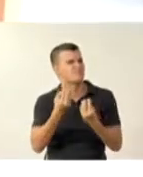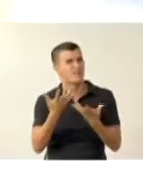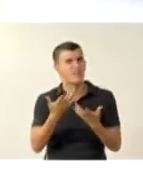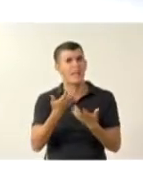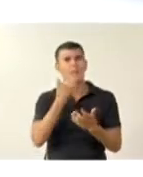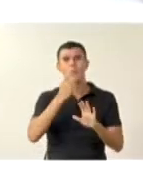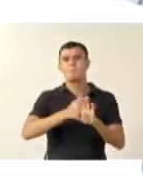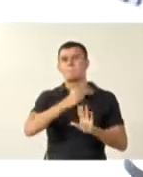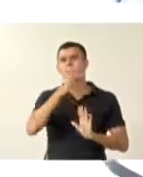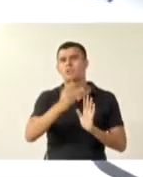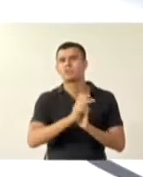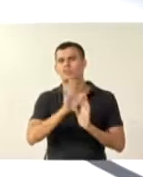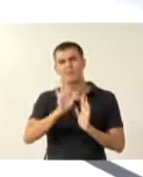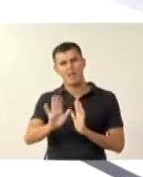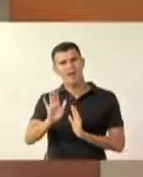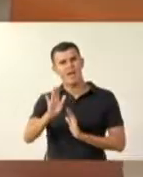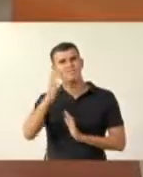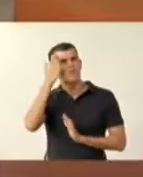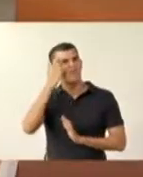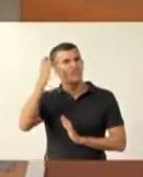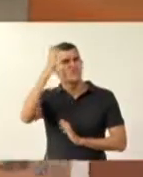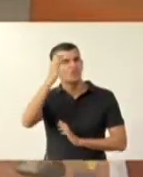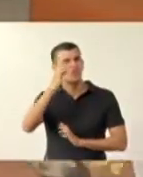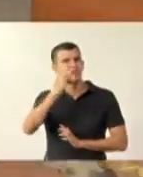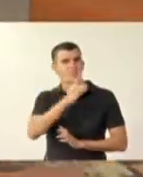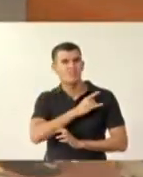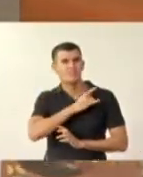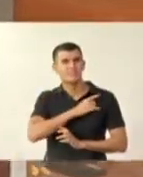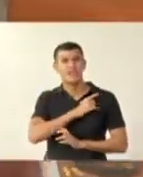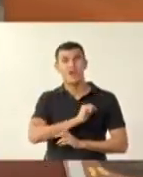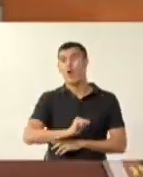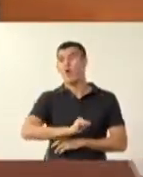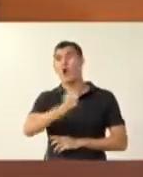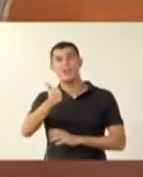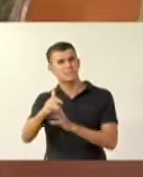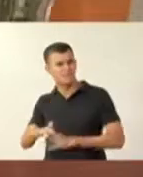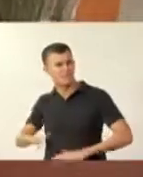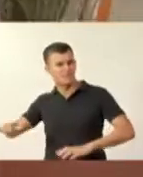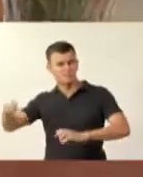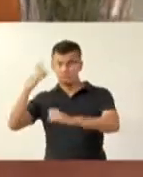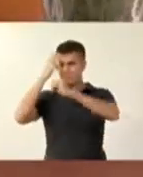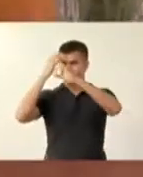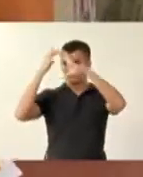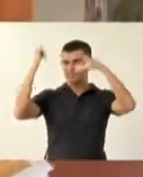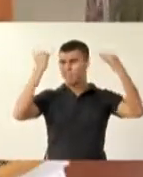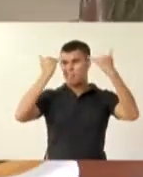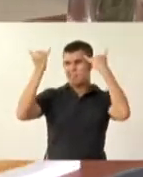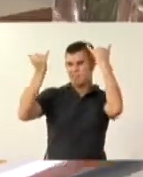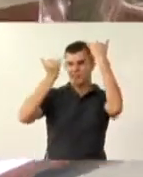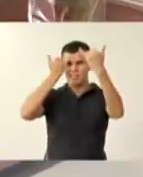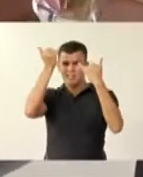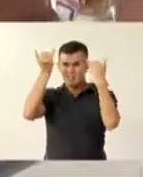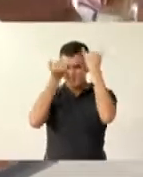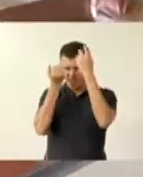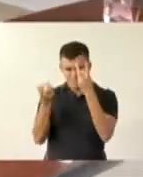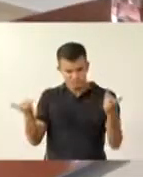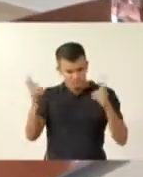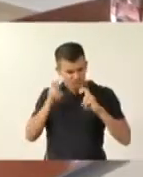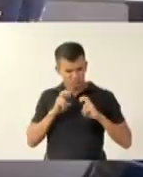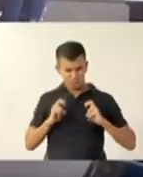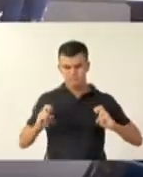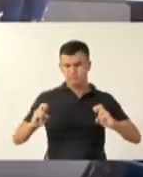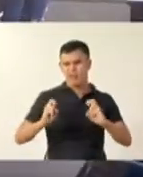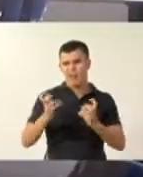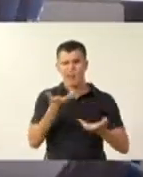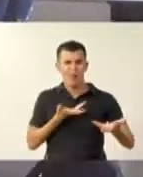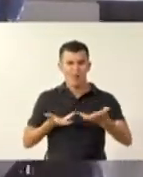de proyectos de pregrado y en la sala de creatividad Jaime Garzón estarán concentrados los proyectos especiales y